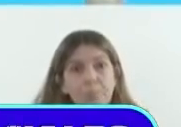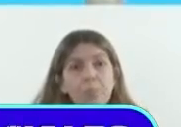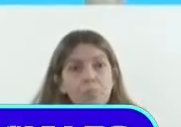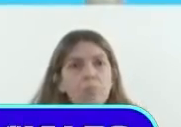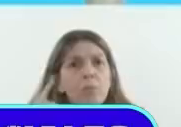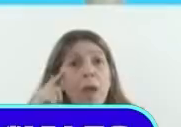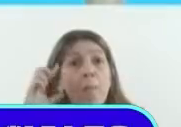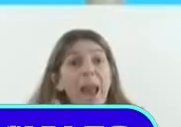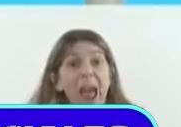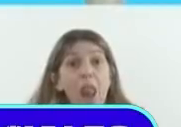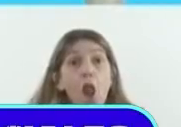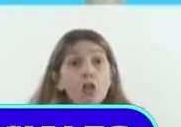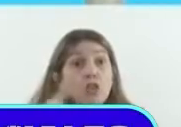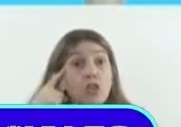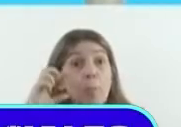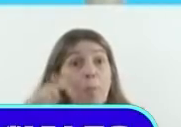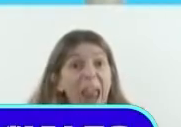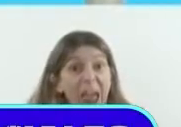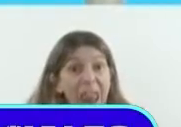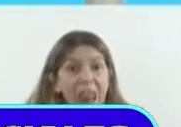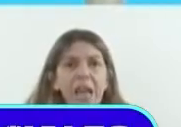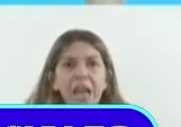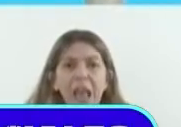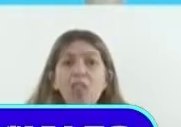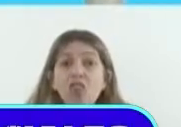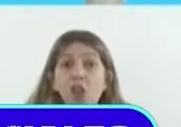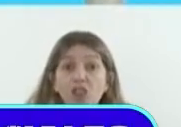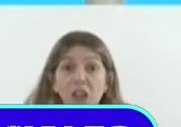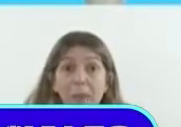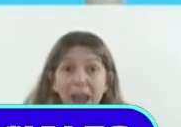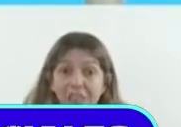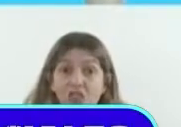plan nuestro es reducir durante 15 días